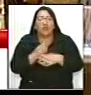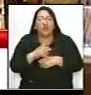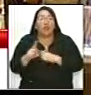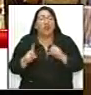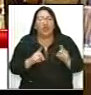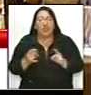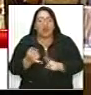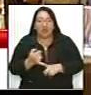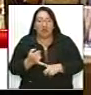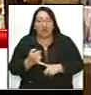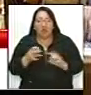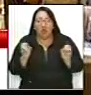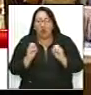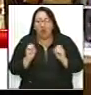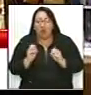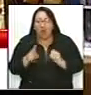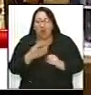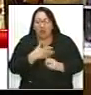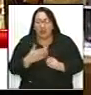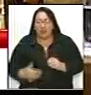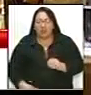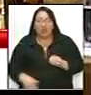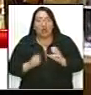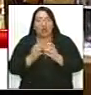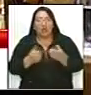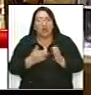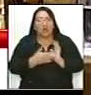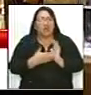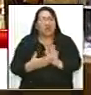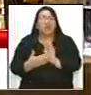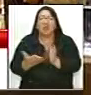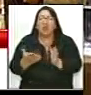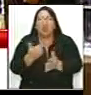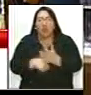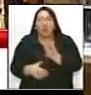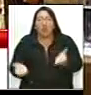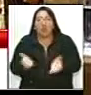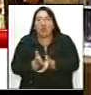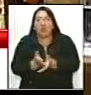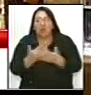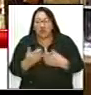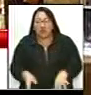Directivo o a la Presidencia del Congreso se ha presentado algún documento